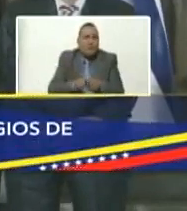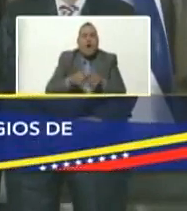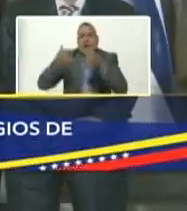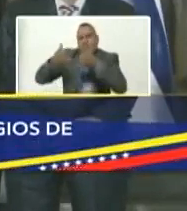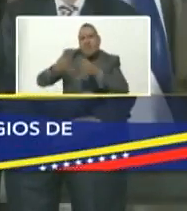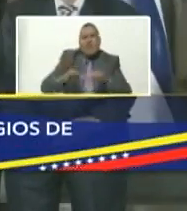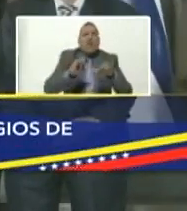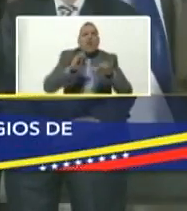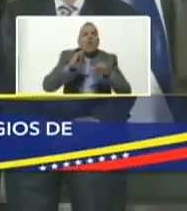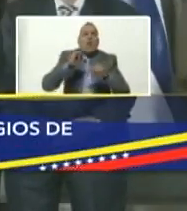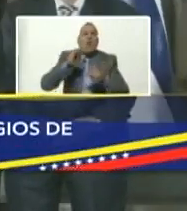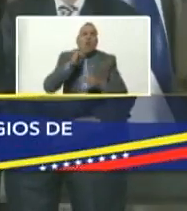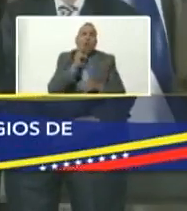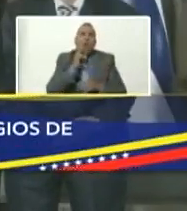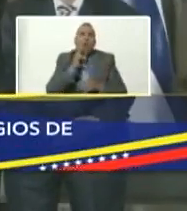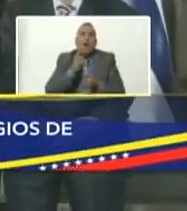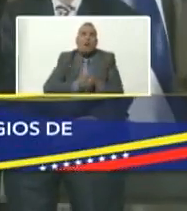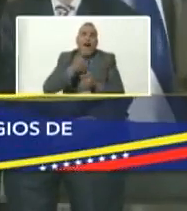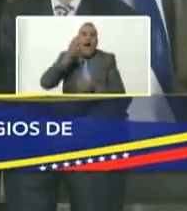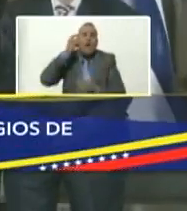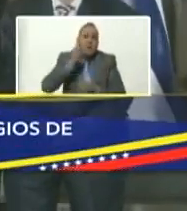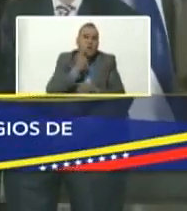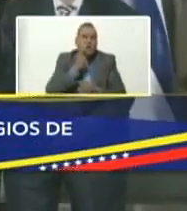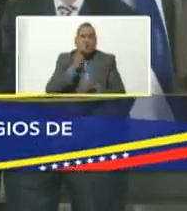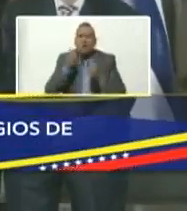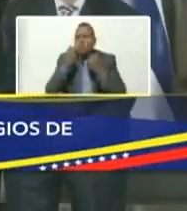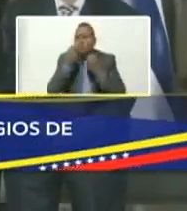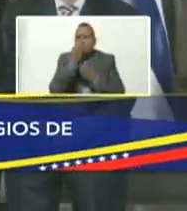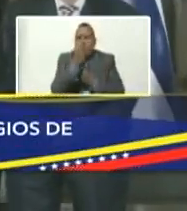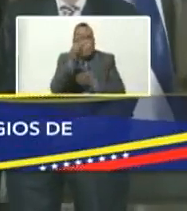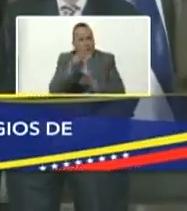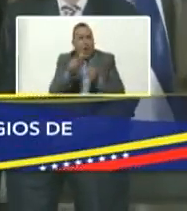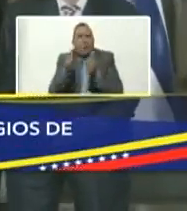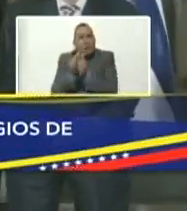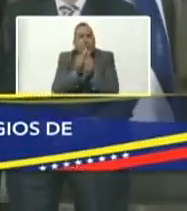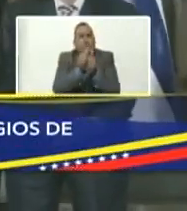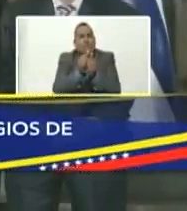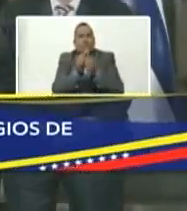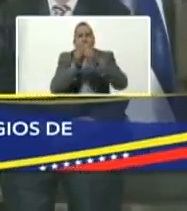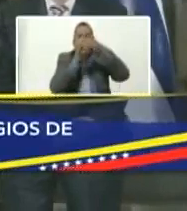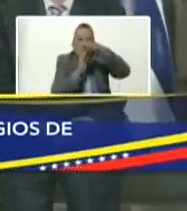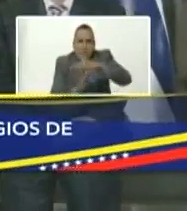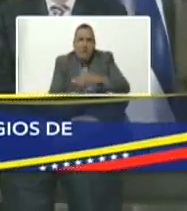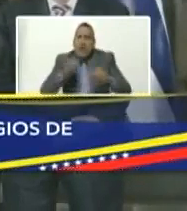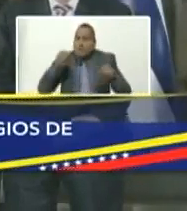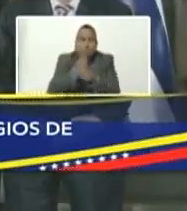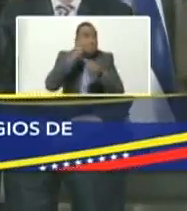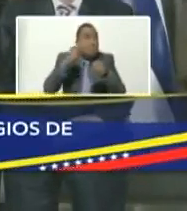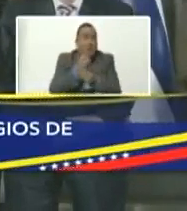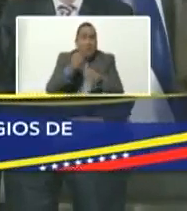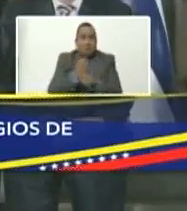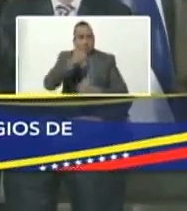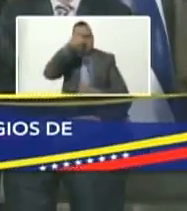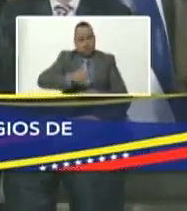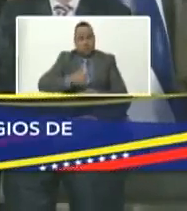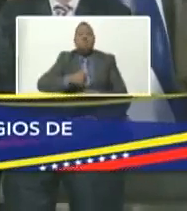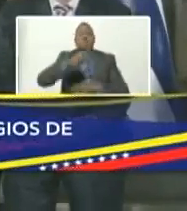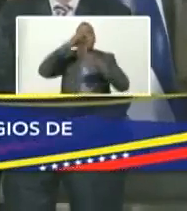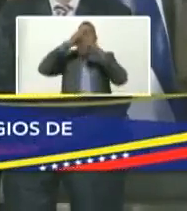Ruz. De verdad, es un gran compañero, un hombre humilde, trabajador, disciplinado, muy